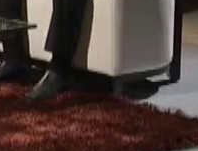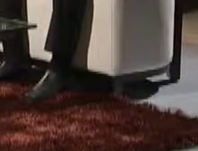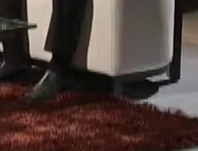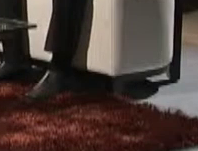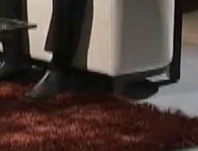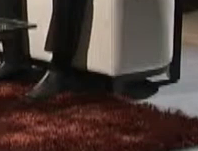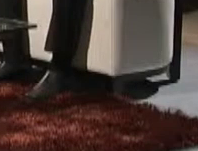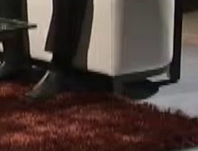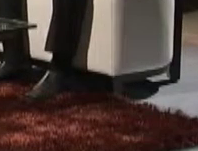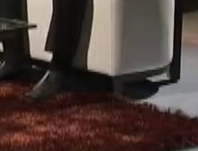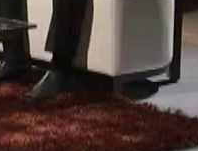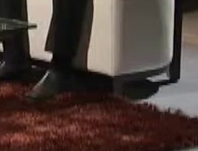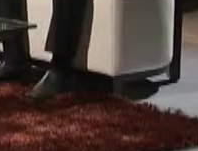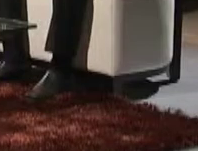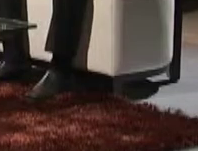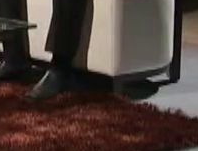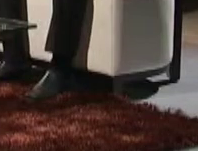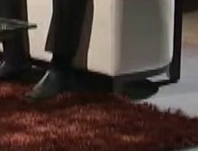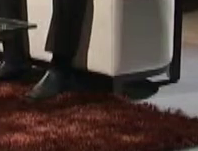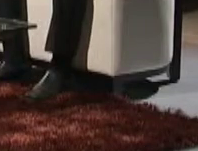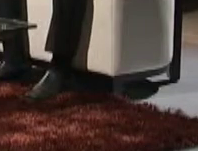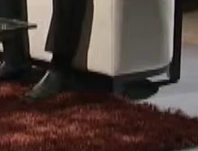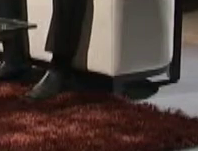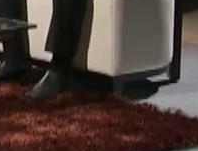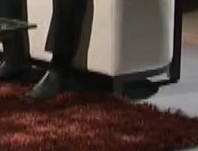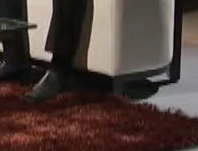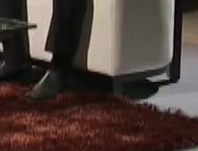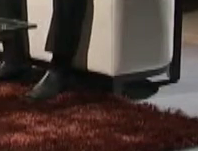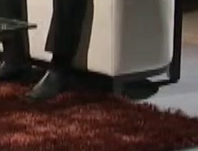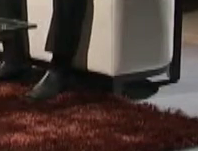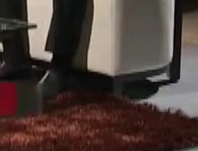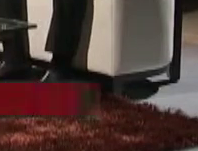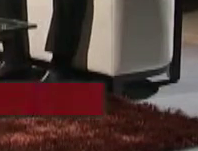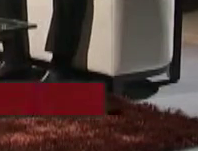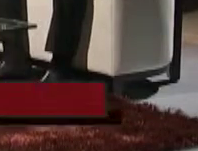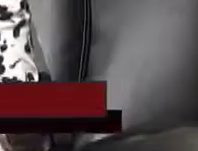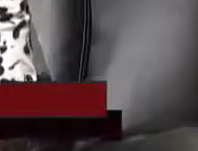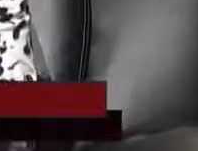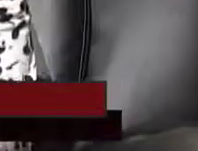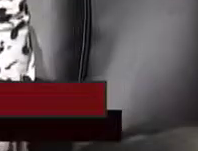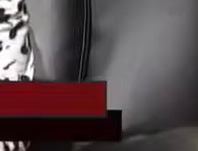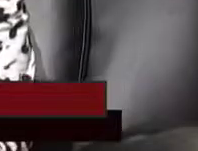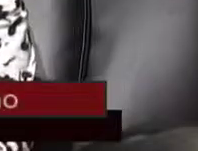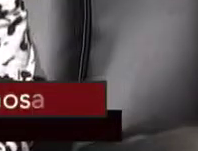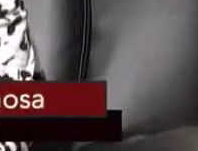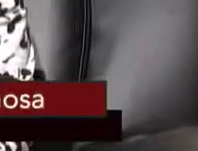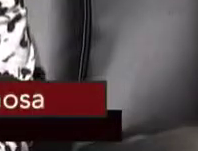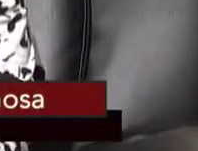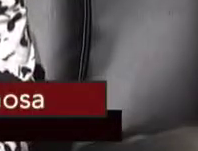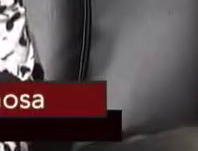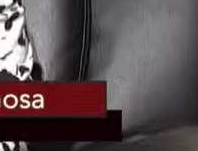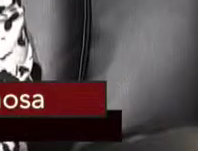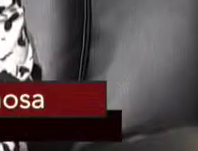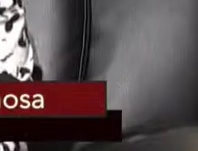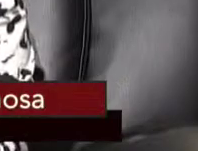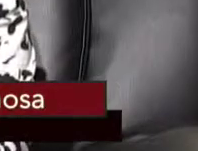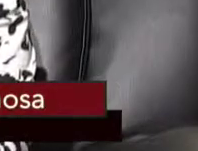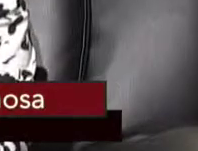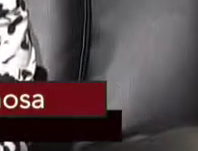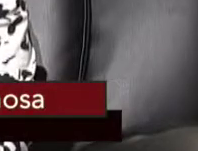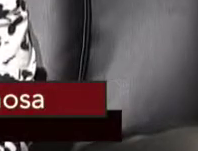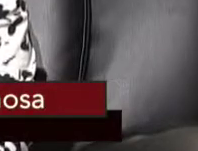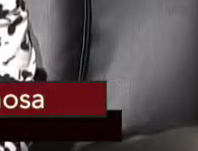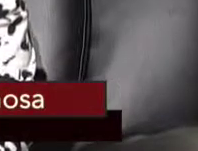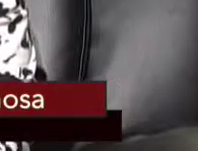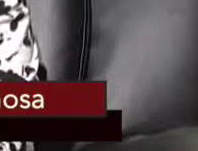ciertamente que resulta enriquecedor y diría inclusive gratificante poder escuchar de las palabras del magistrado